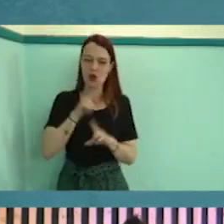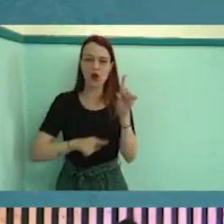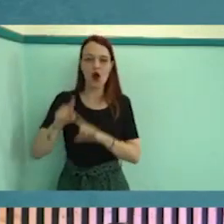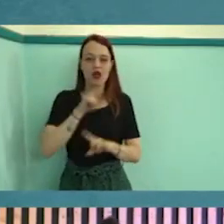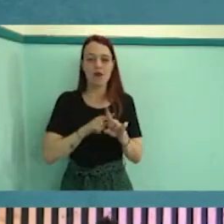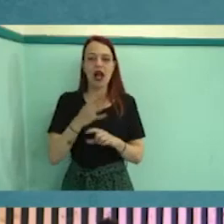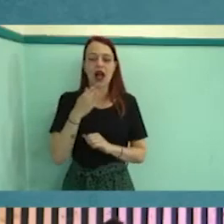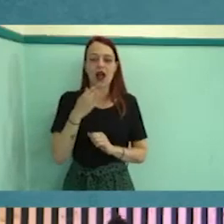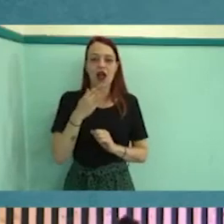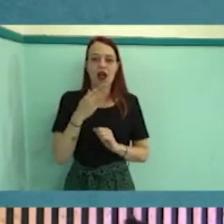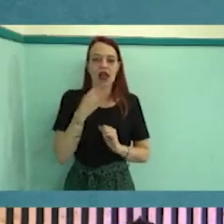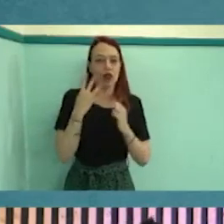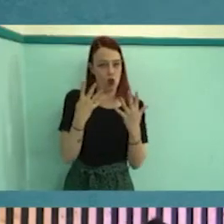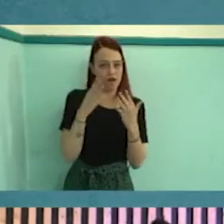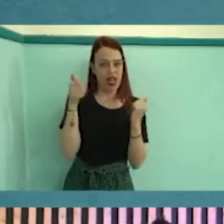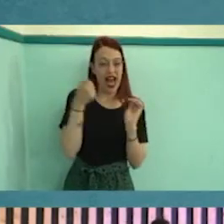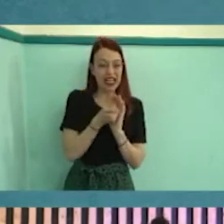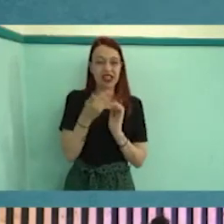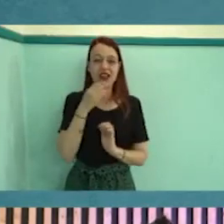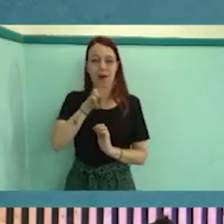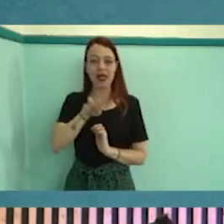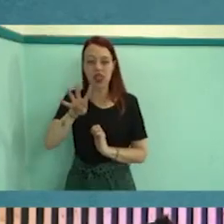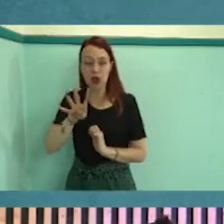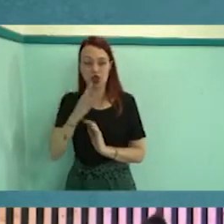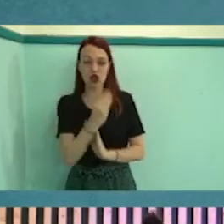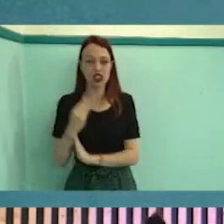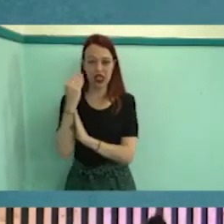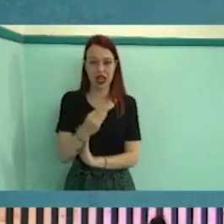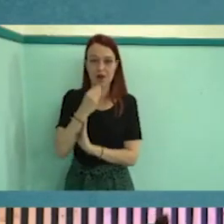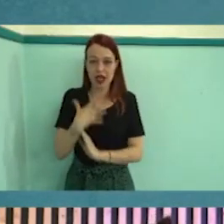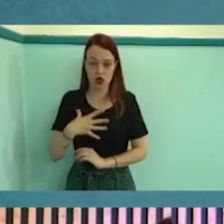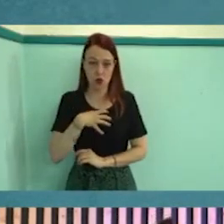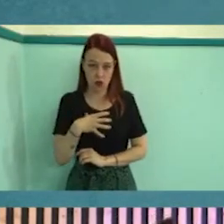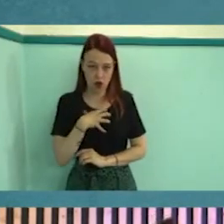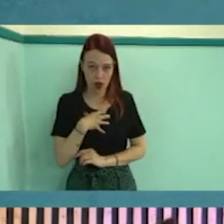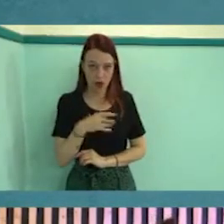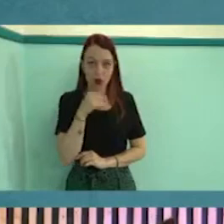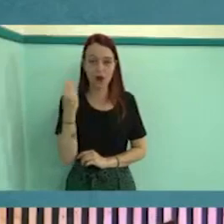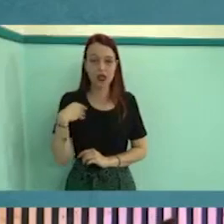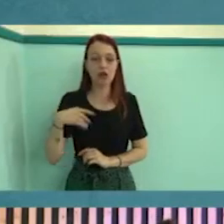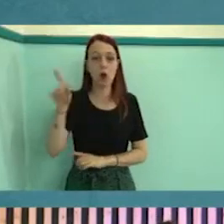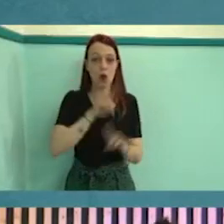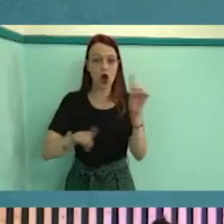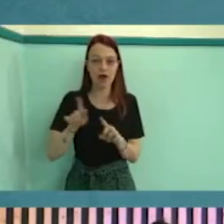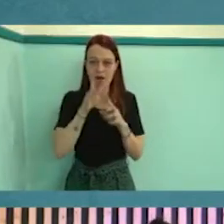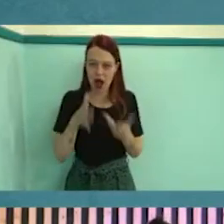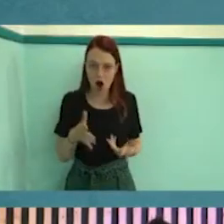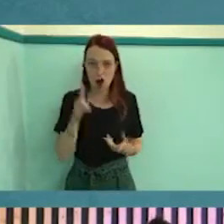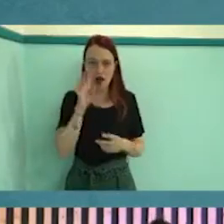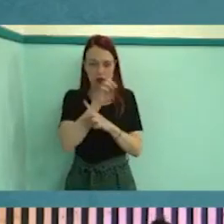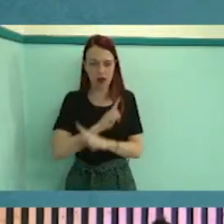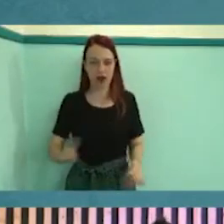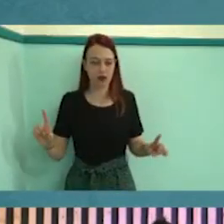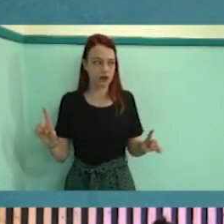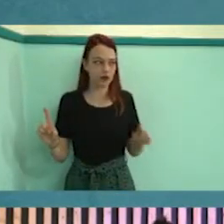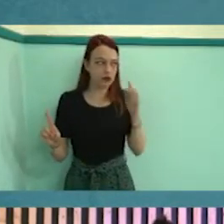hasta los 24 no pude empezar a sanar realmente el tca porque como hablaremos ahora es una problemática que está muy camuflada en nuestra